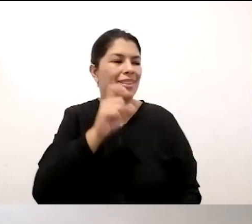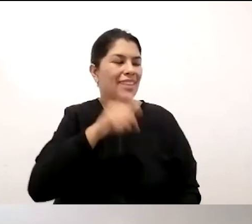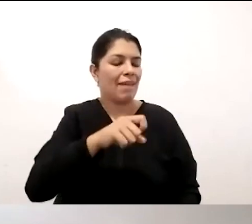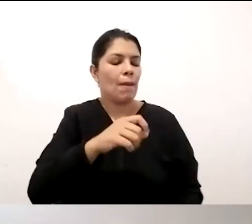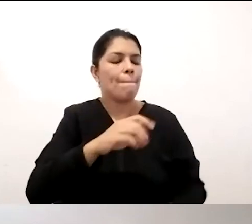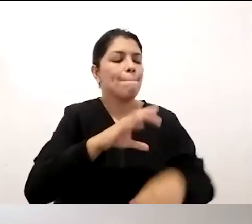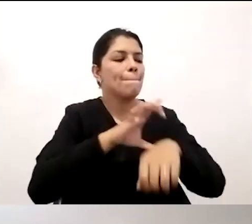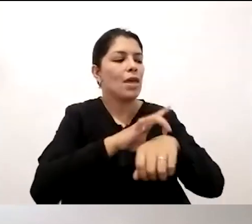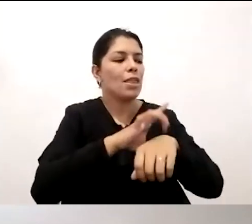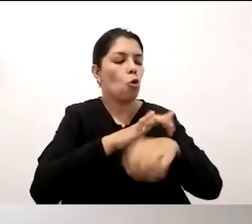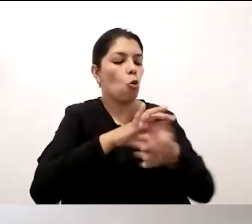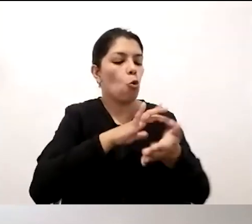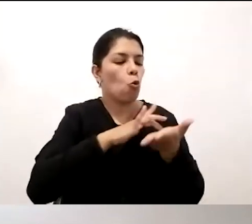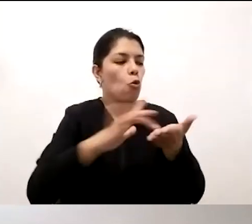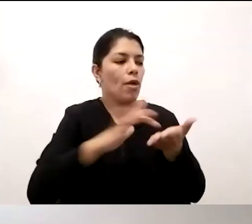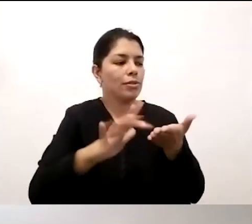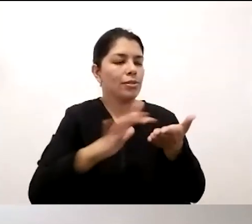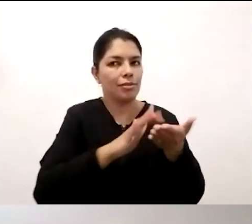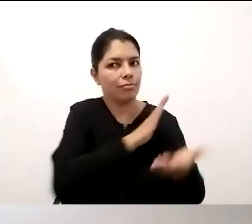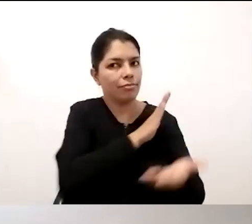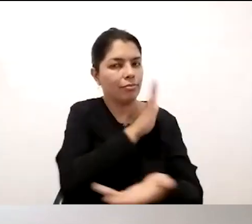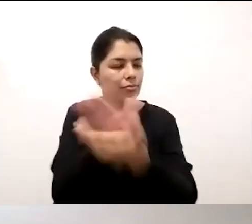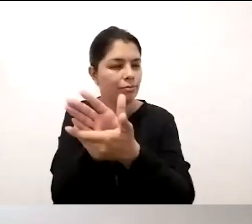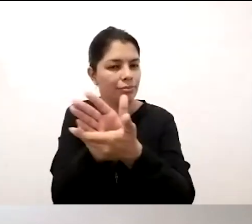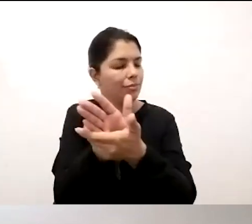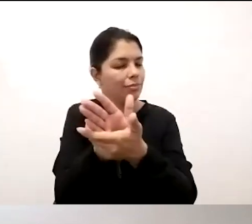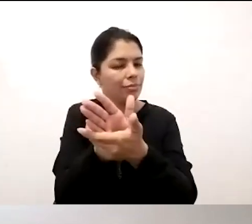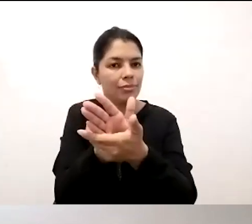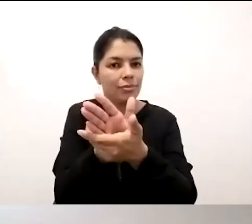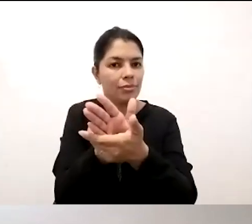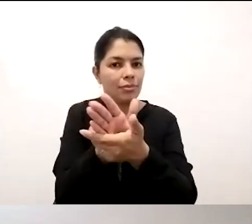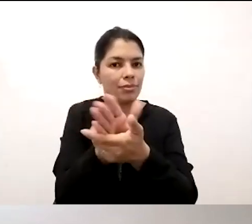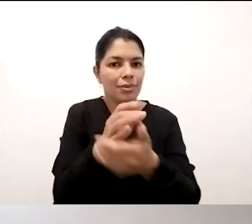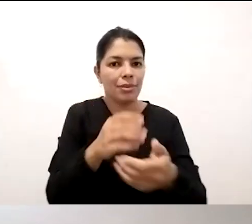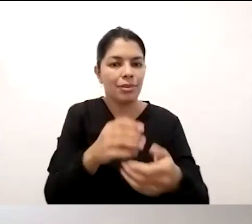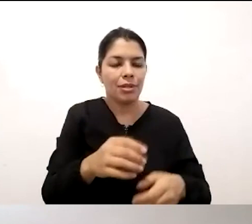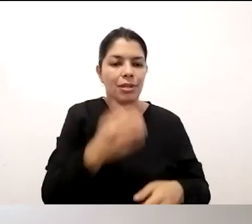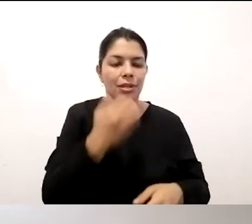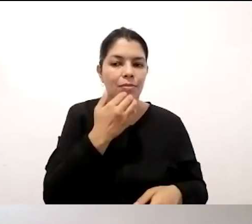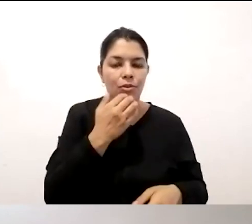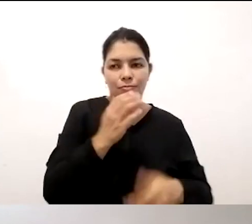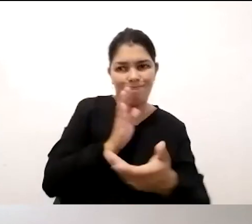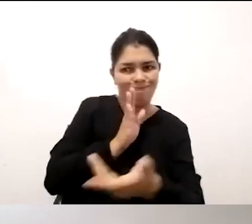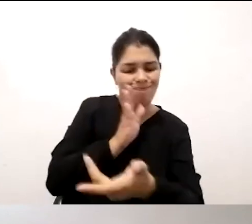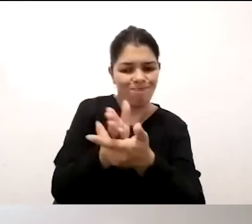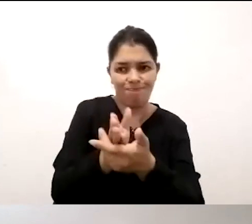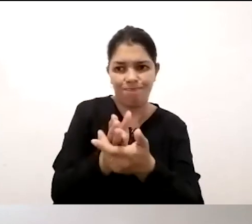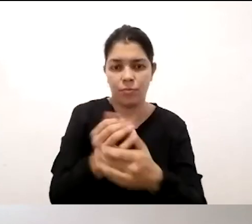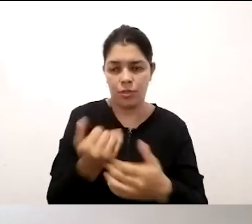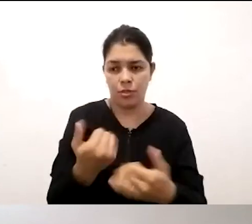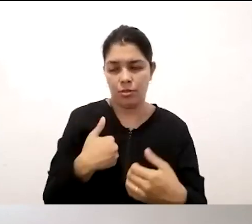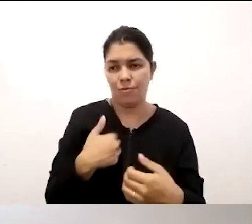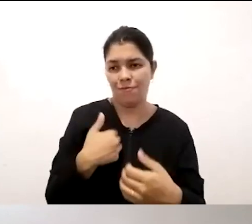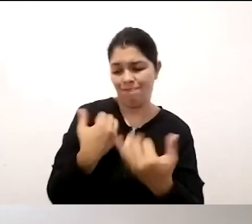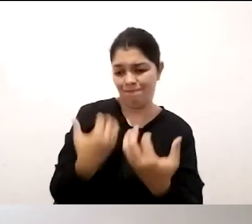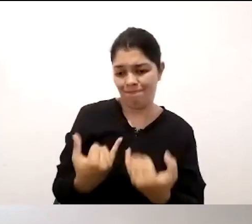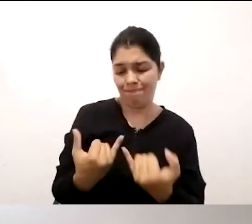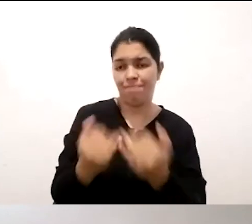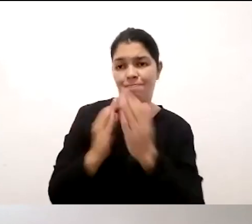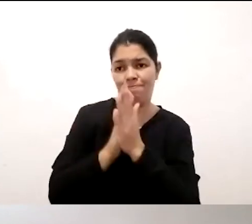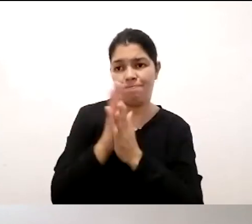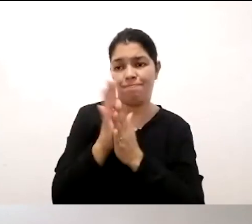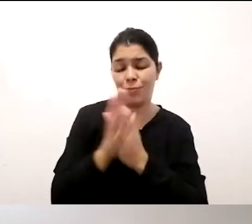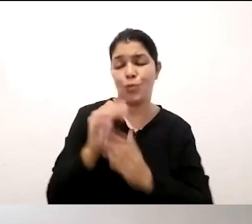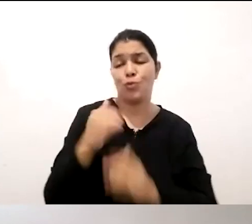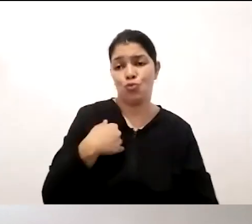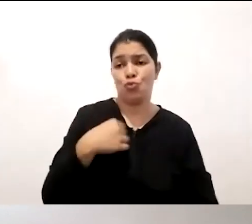¿sí? Por ello, es muy importante que durante el motivo de la consulta usted refiera que fue víctima de